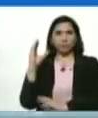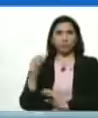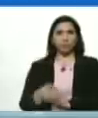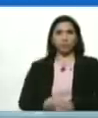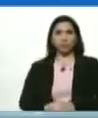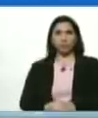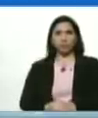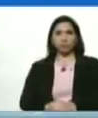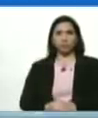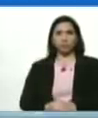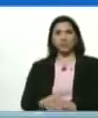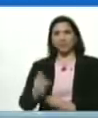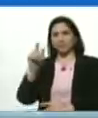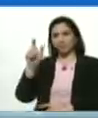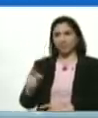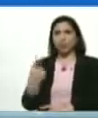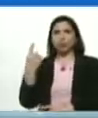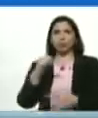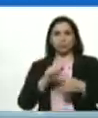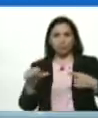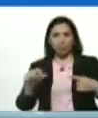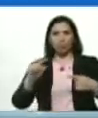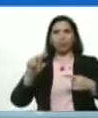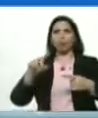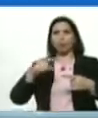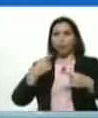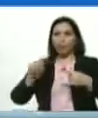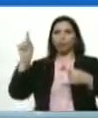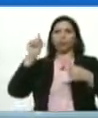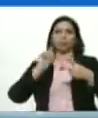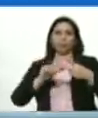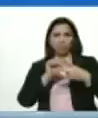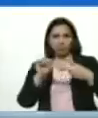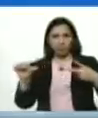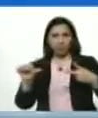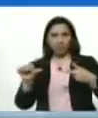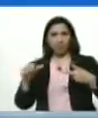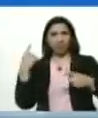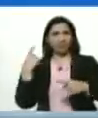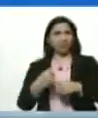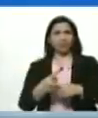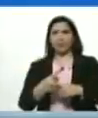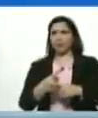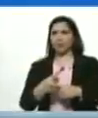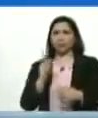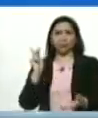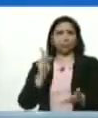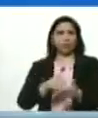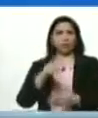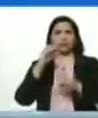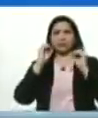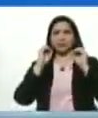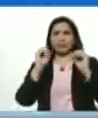aparece un caso una semana otro caso otra semana tenemos que llegar a 00 casos